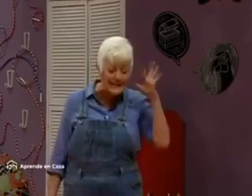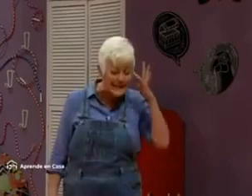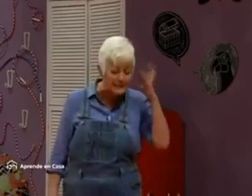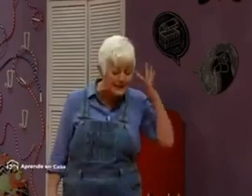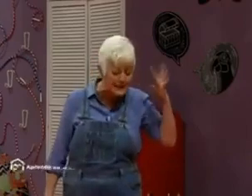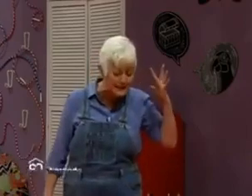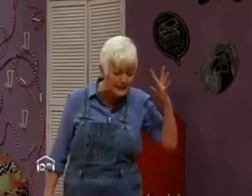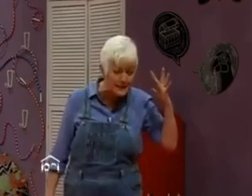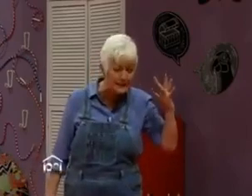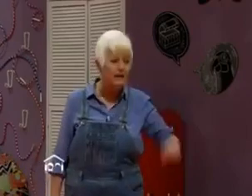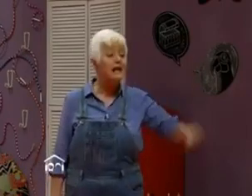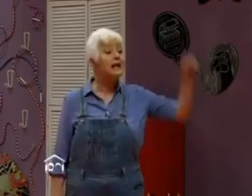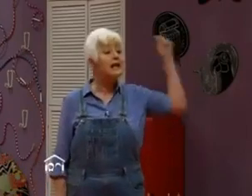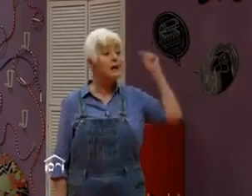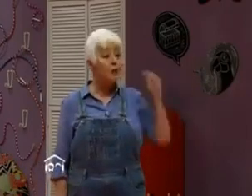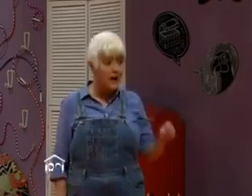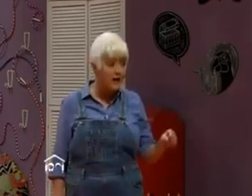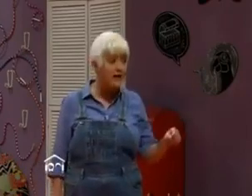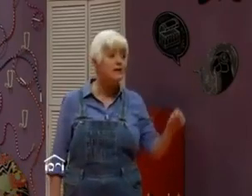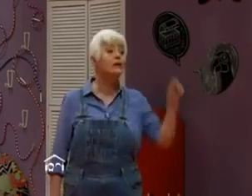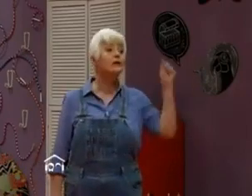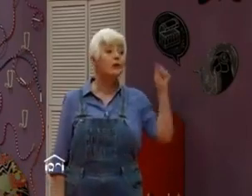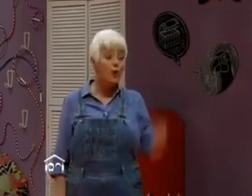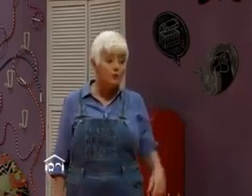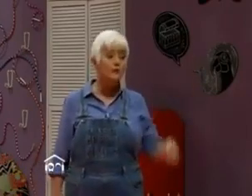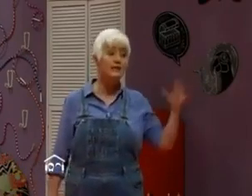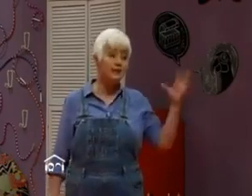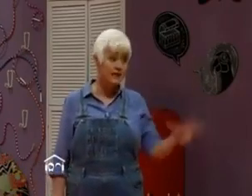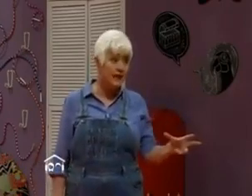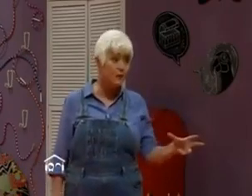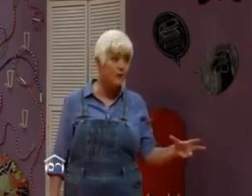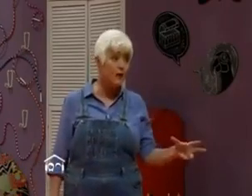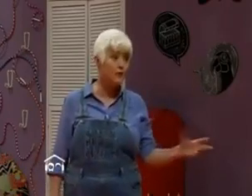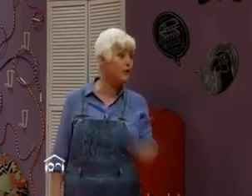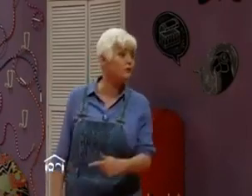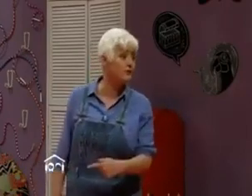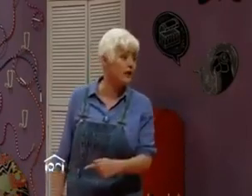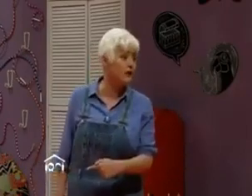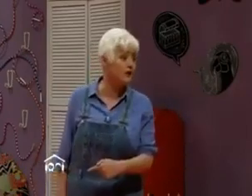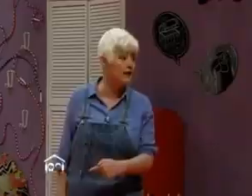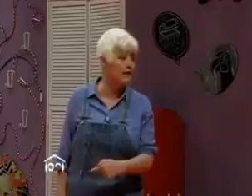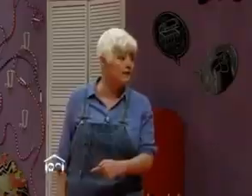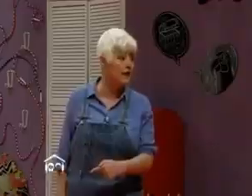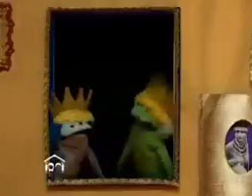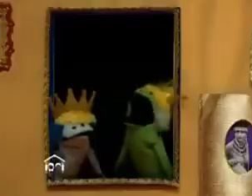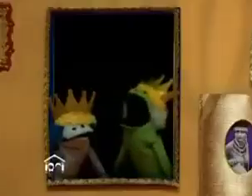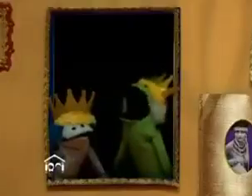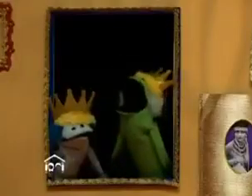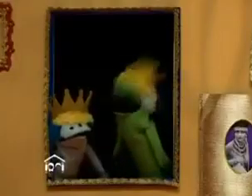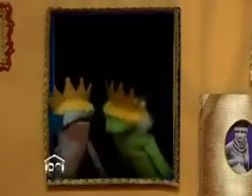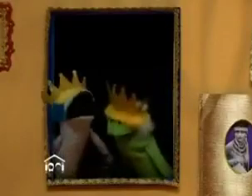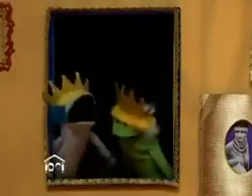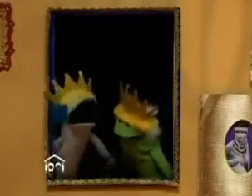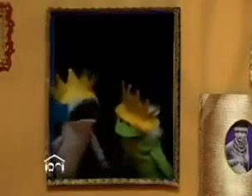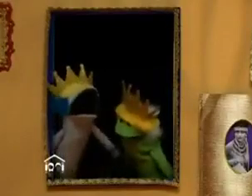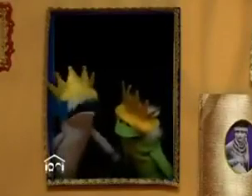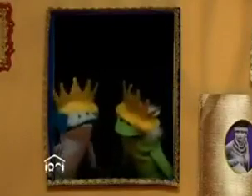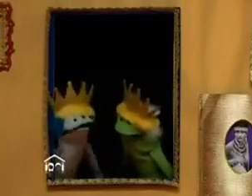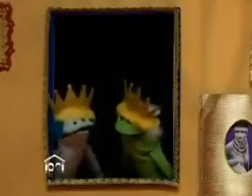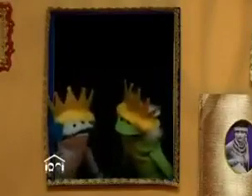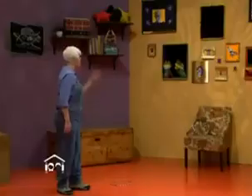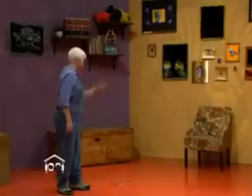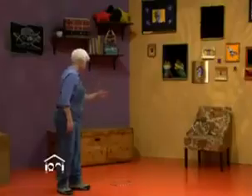ver, piensen. ¿Recuerdan cómo se sintieron cuando abrieron sus regalos en la Navidad?